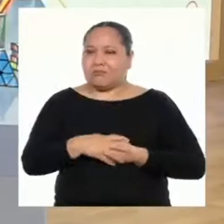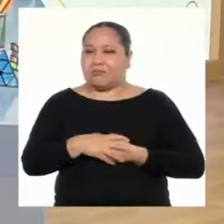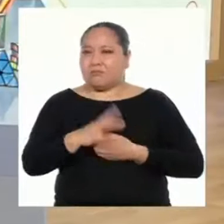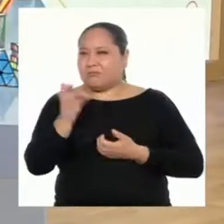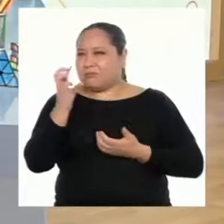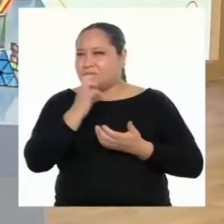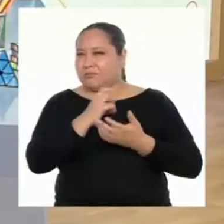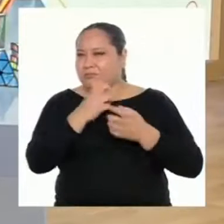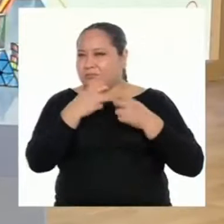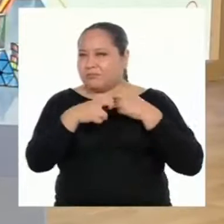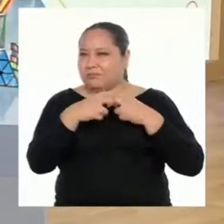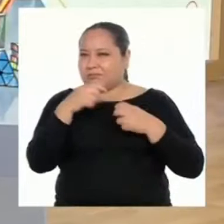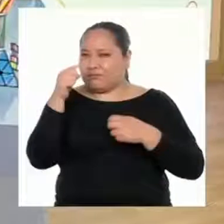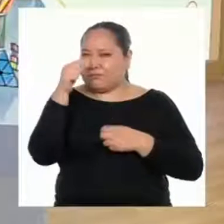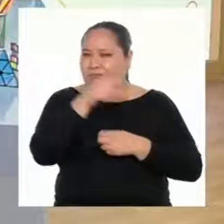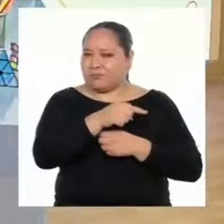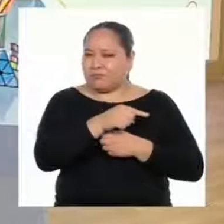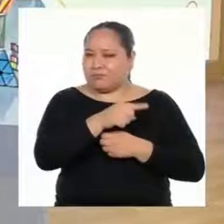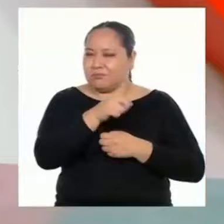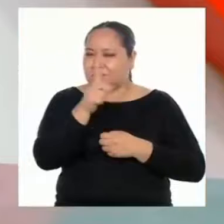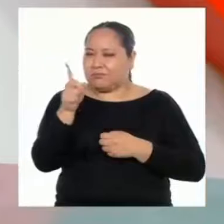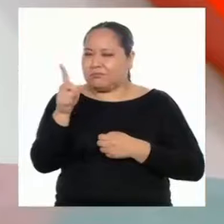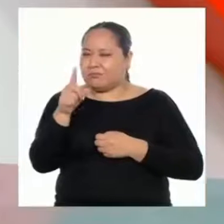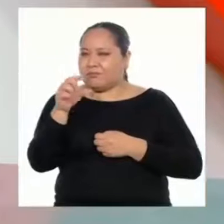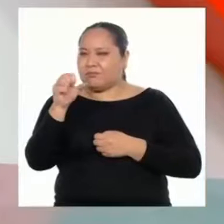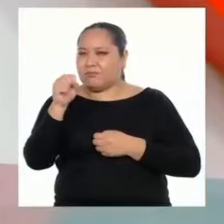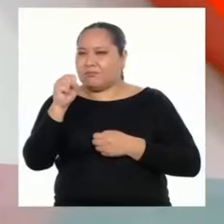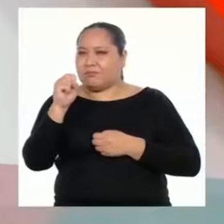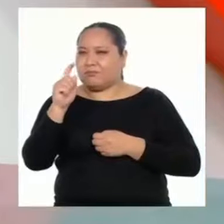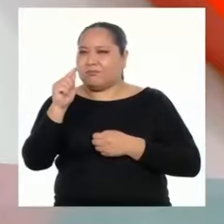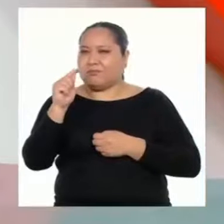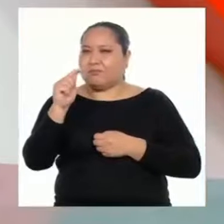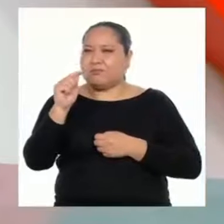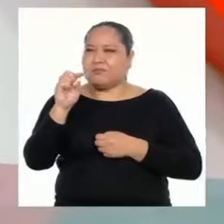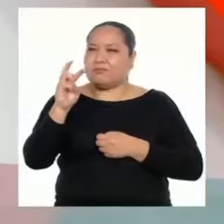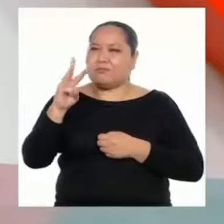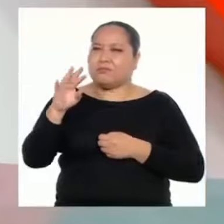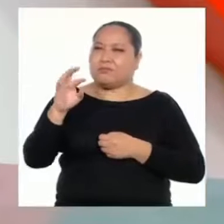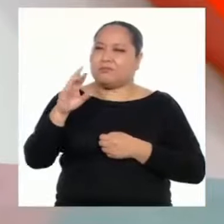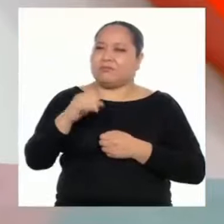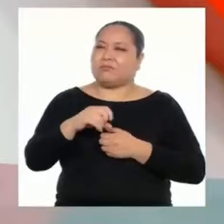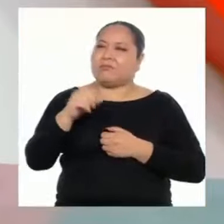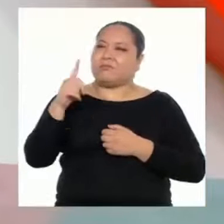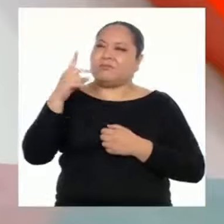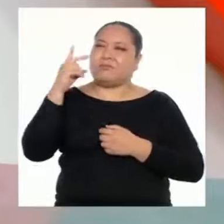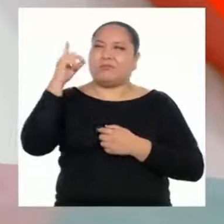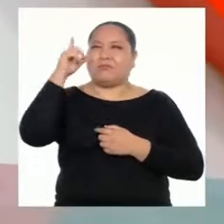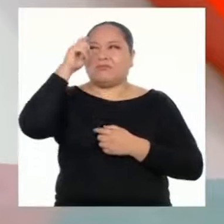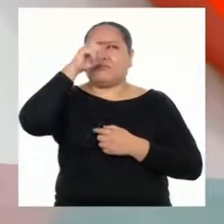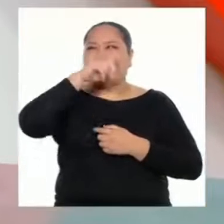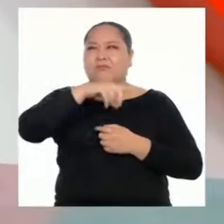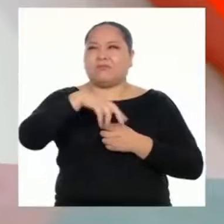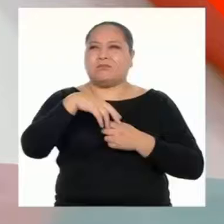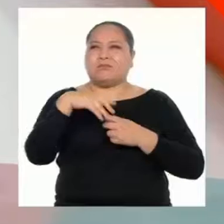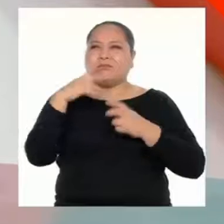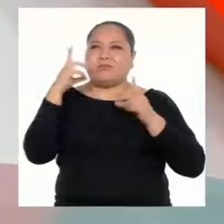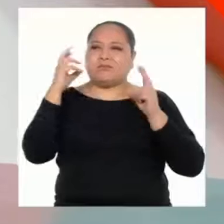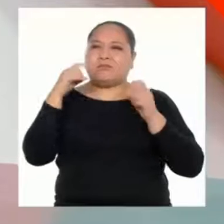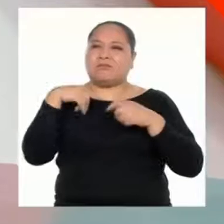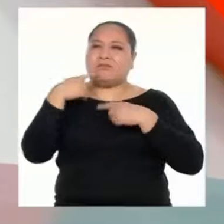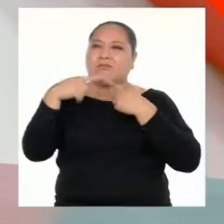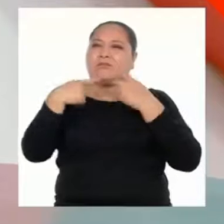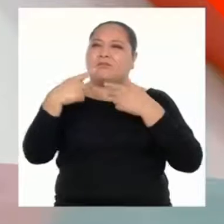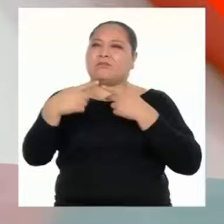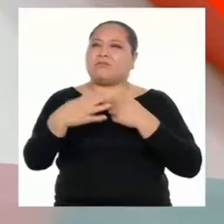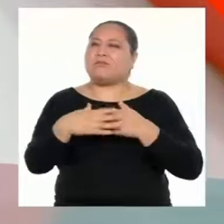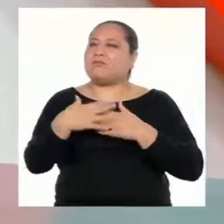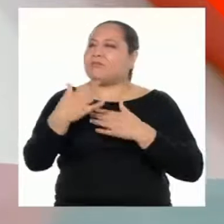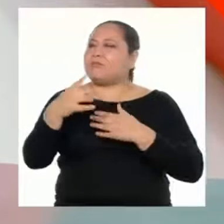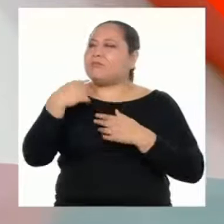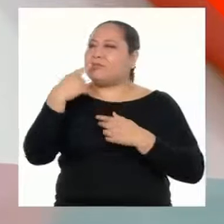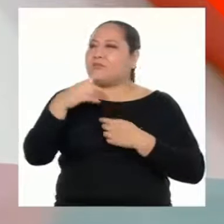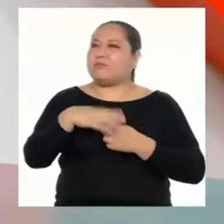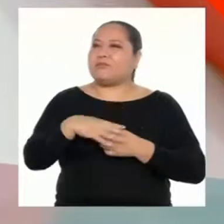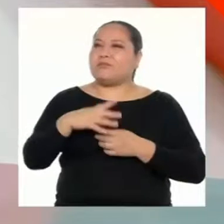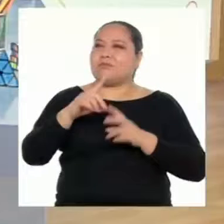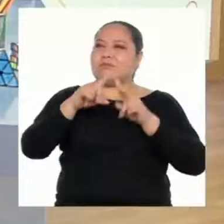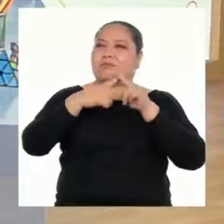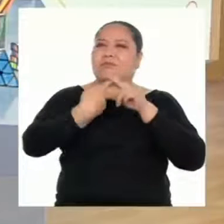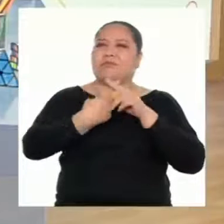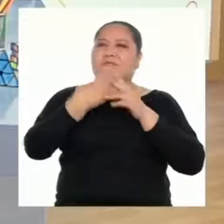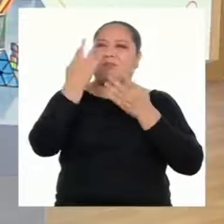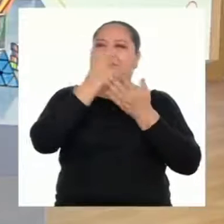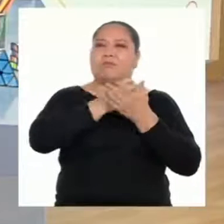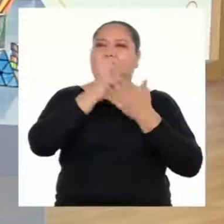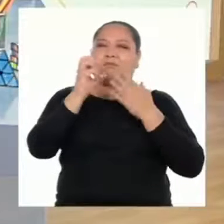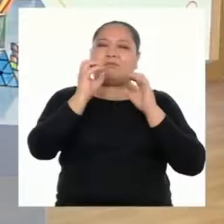¿El problema eras tú o el software? Es un poco complejo el tema, luego te cuento. Mejor comencemos con el